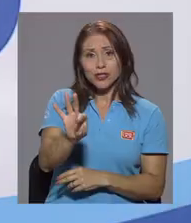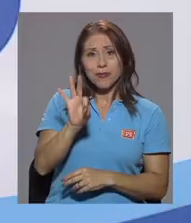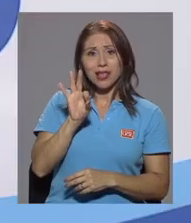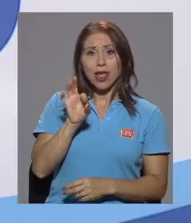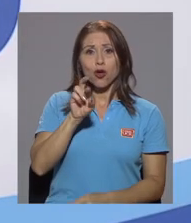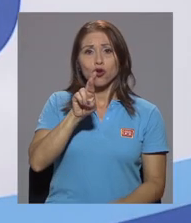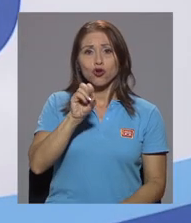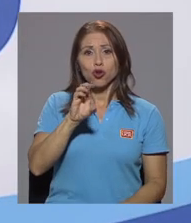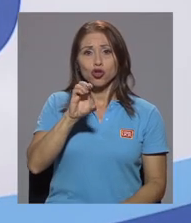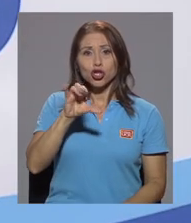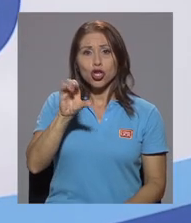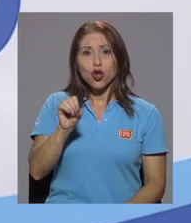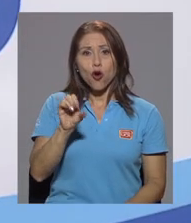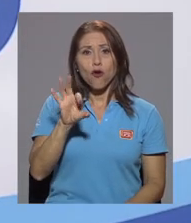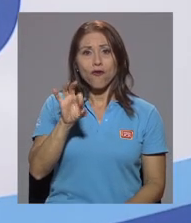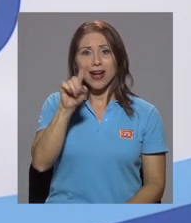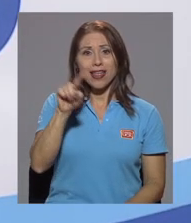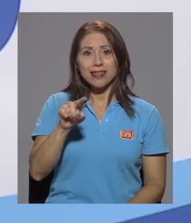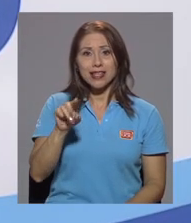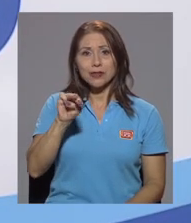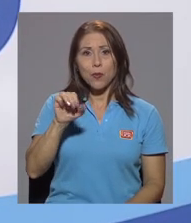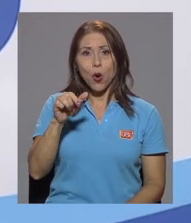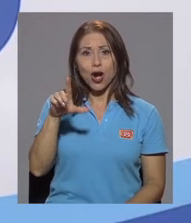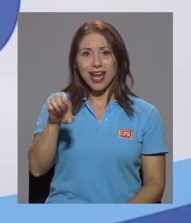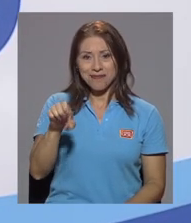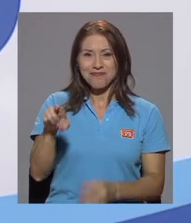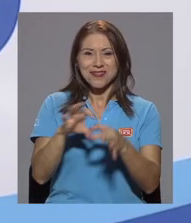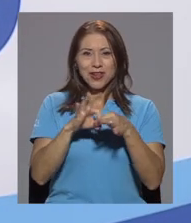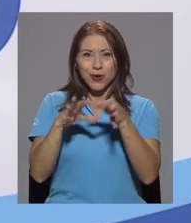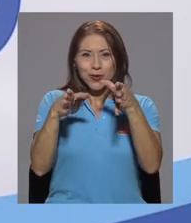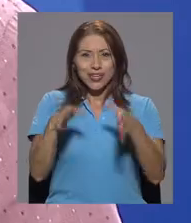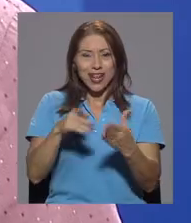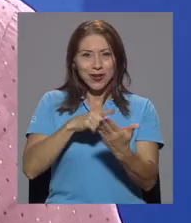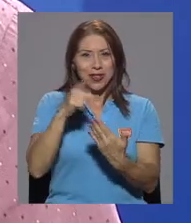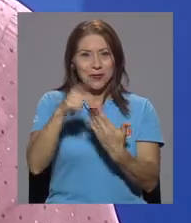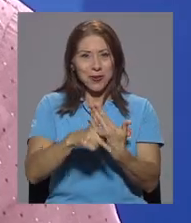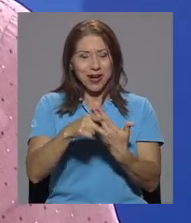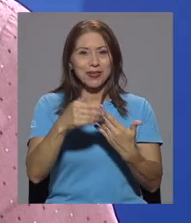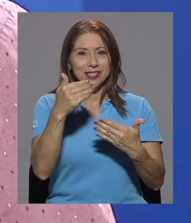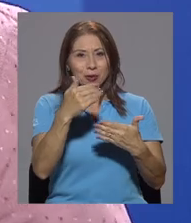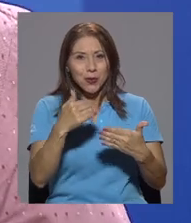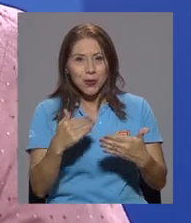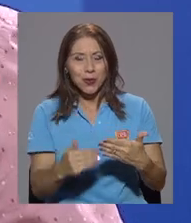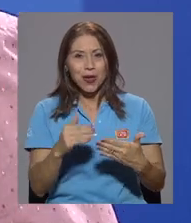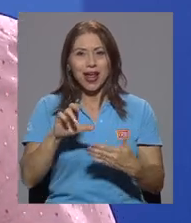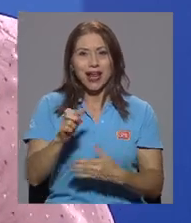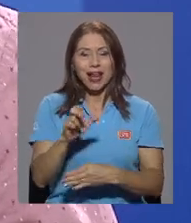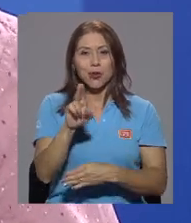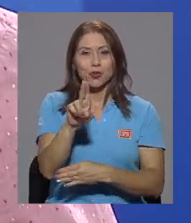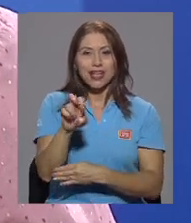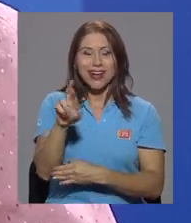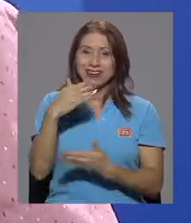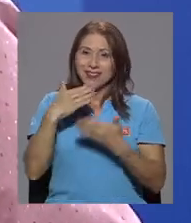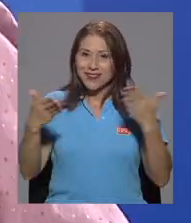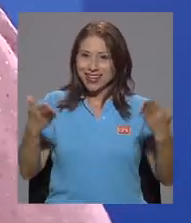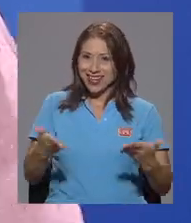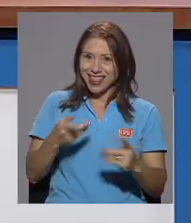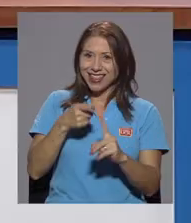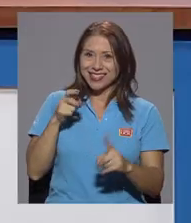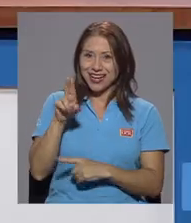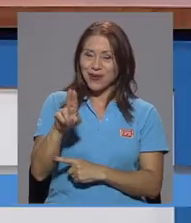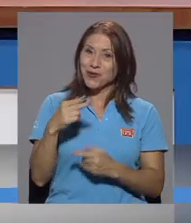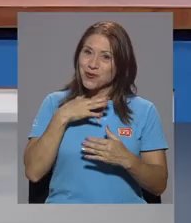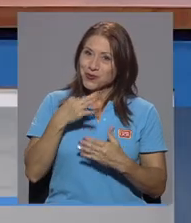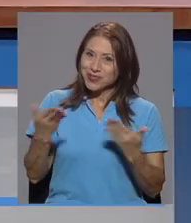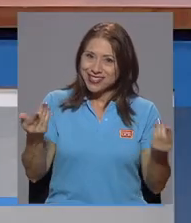rocío fernández monje quien es precisamente la coordinadora de programación de canal user bienvenida desde la oración gusto tenerte aquí en nuestro set